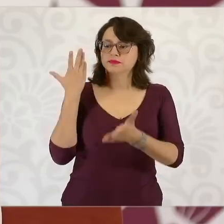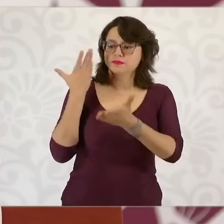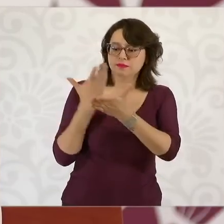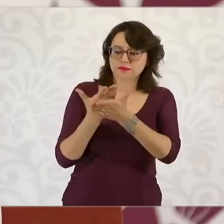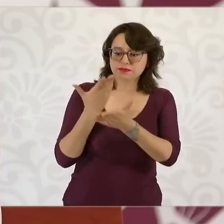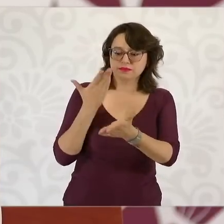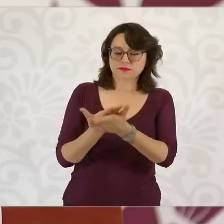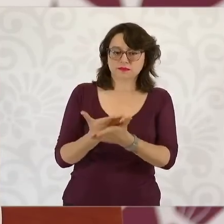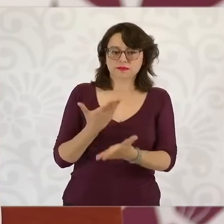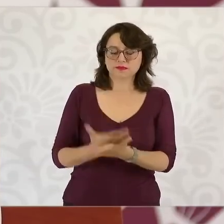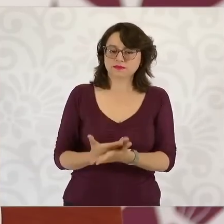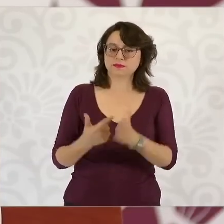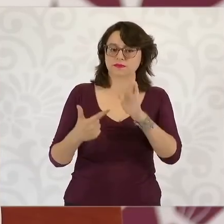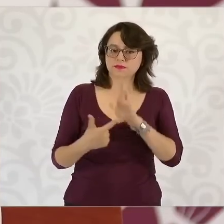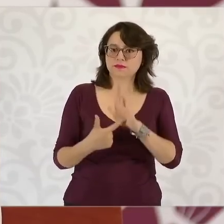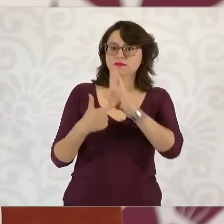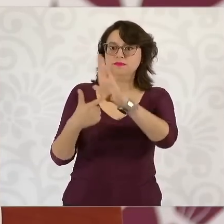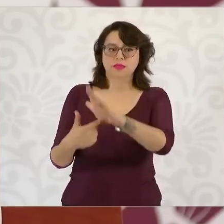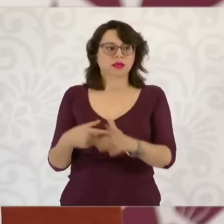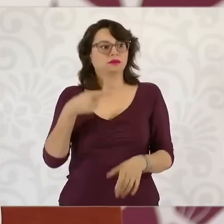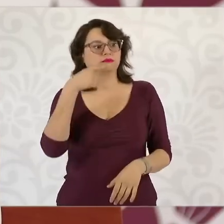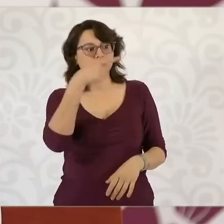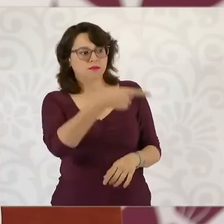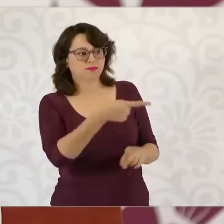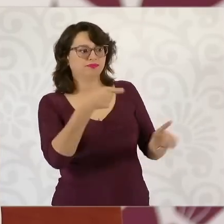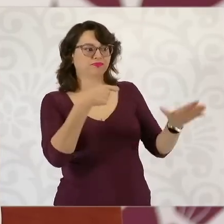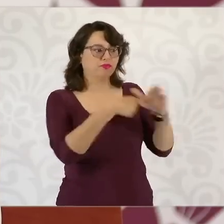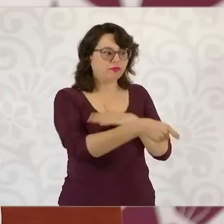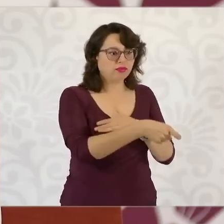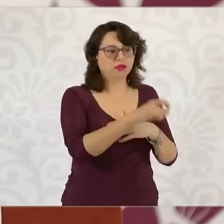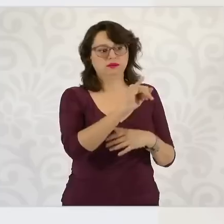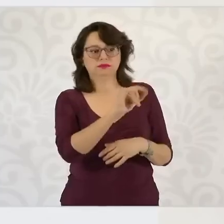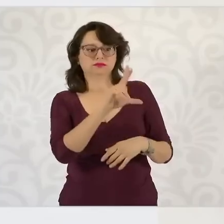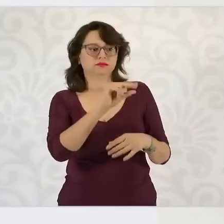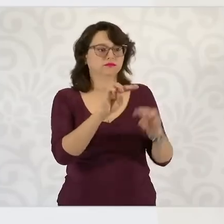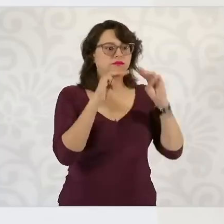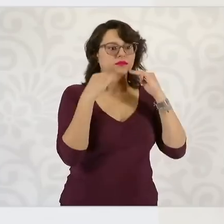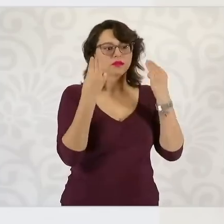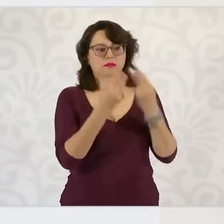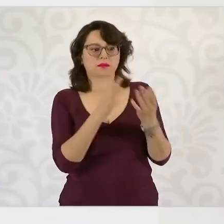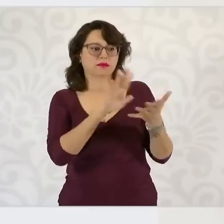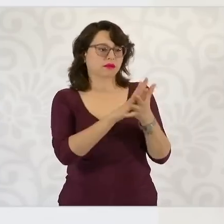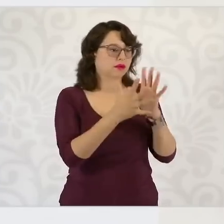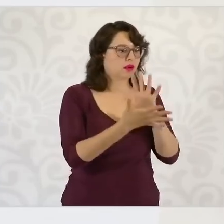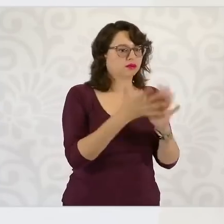Tiene que demostrarse quién le dio dinero, cómo le dio dinero, si estuvo involucrado dinero.